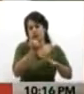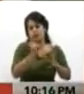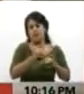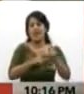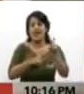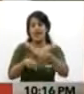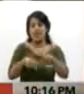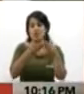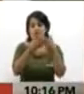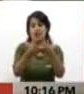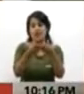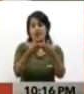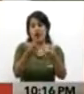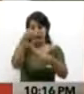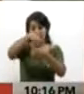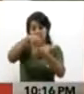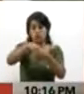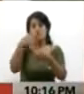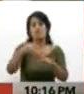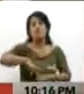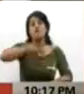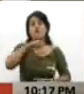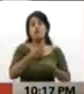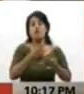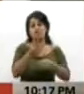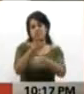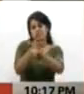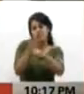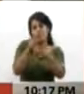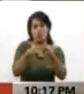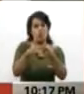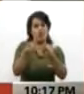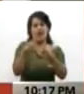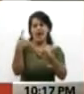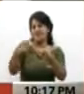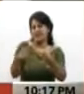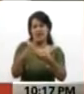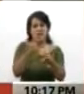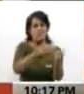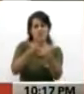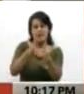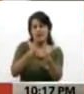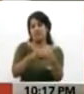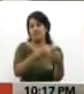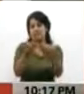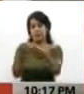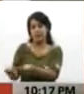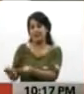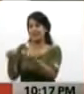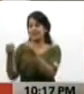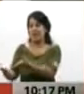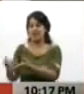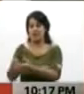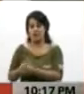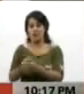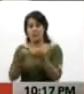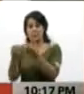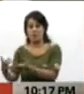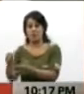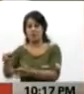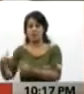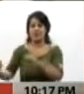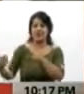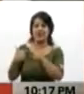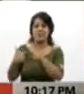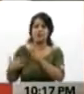armas a los que combatían a Bolívar y esperaban que, como era el imperio norteamericano, les devolvieran las armas. A ese